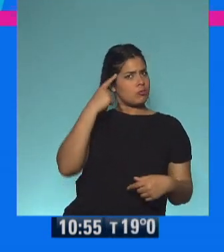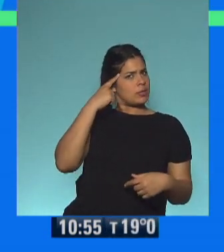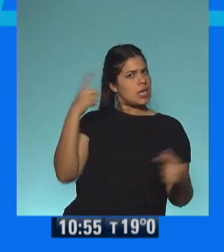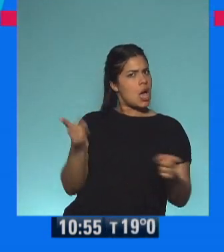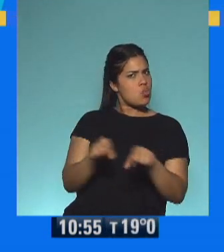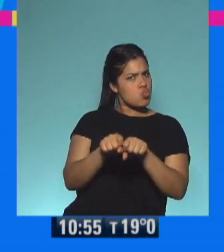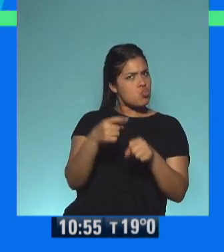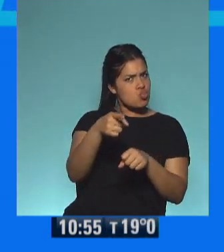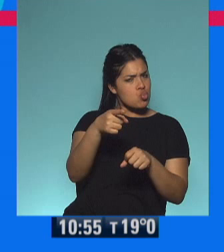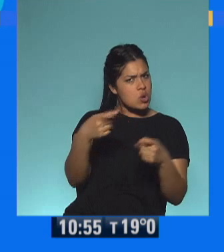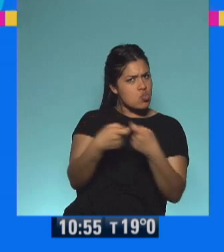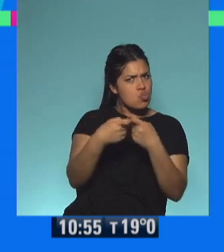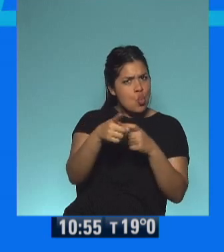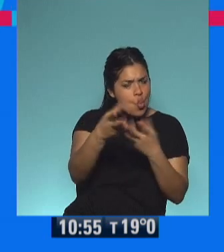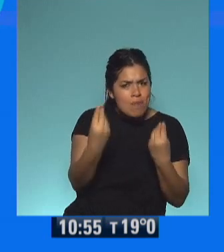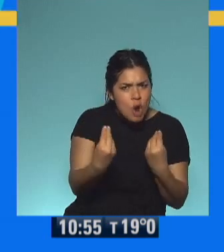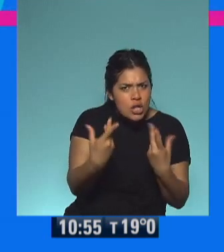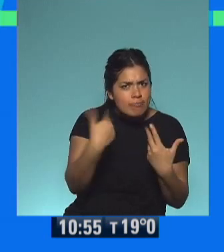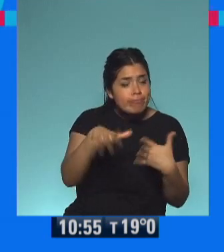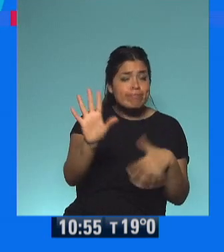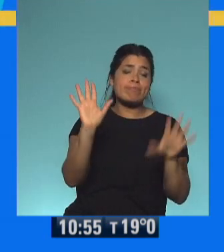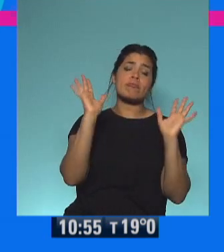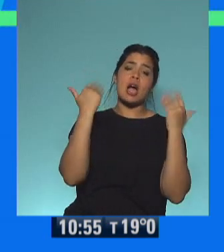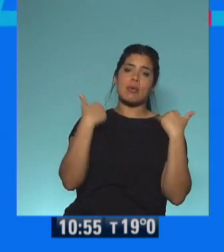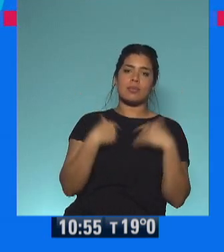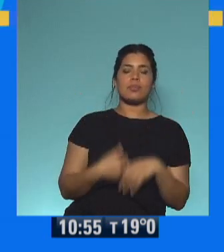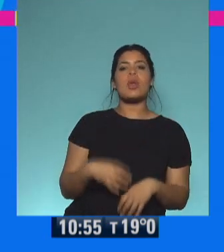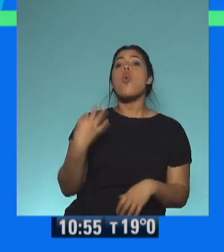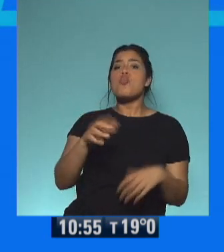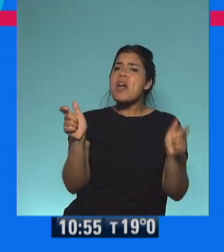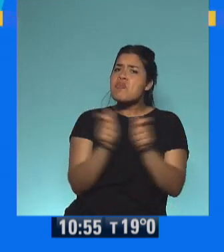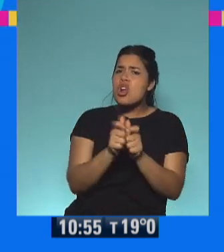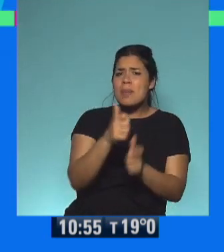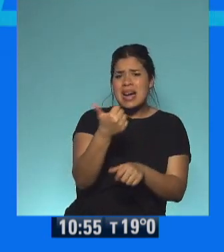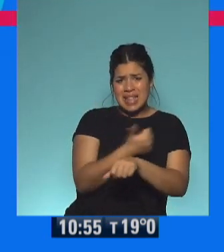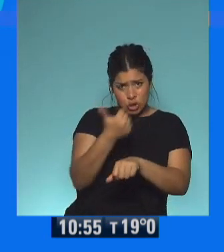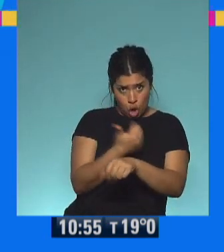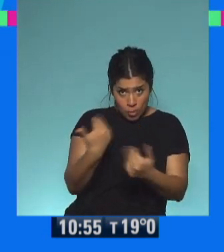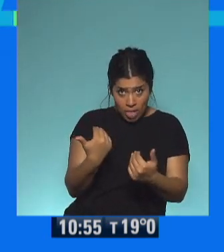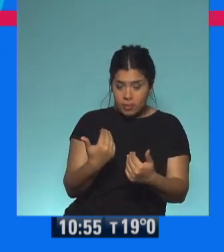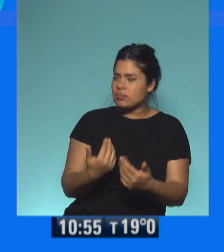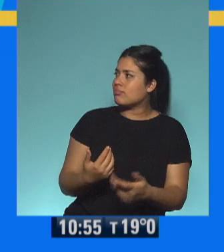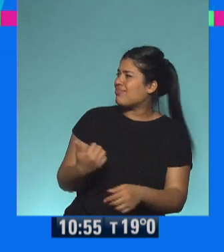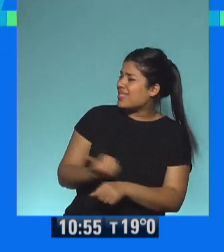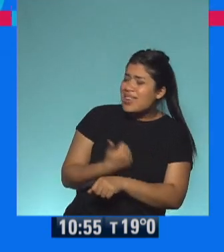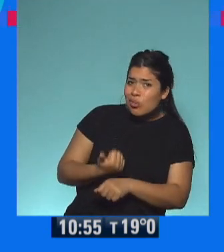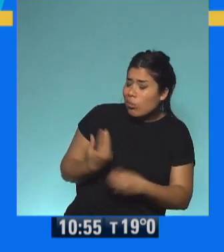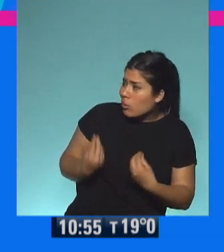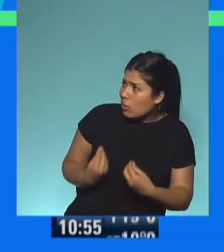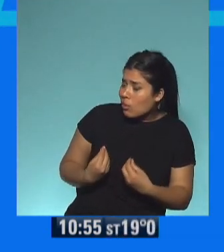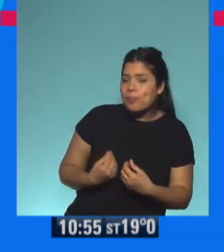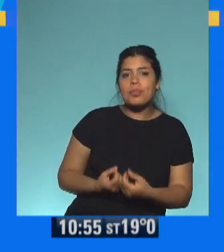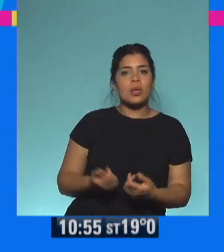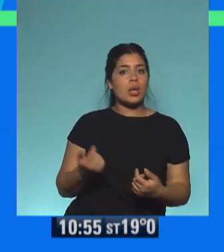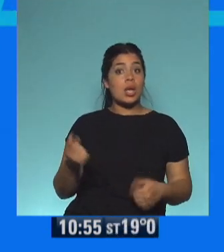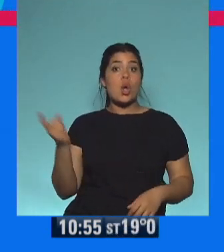sí. Ya la resolveremos. Gracias. Vamos a hacer un programa de 6 horas. ¿De 6? Sí. Vos volando. Llegué, me perdí